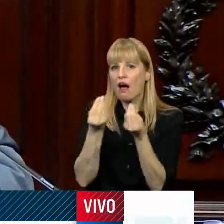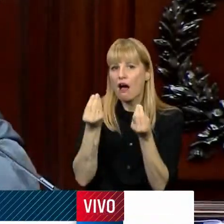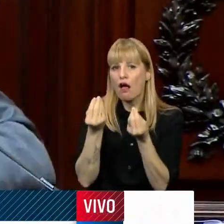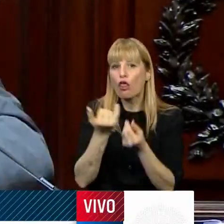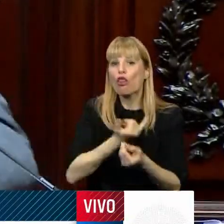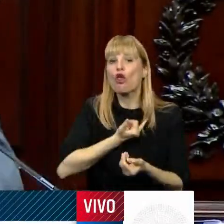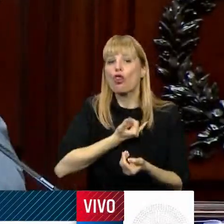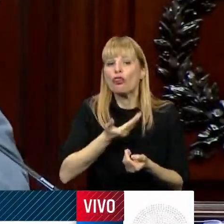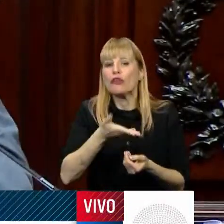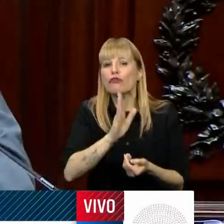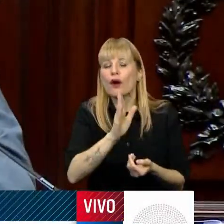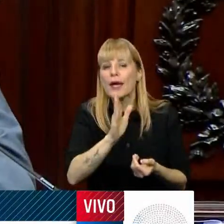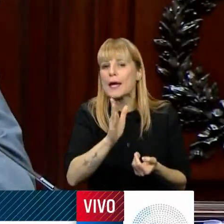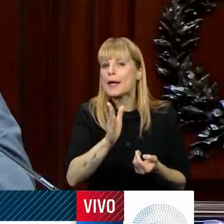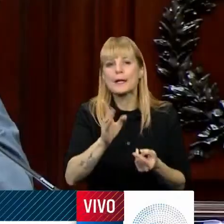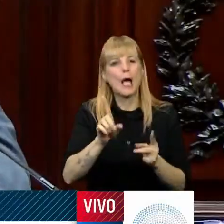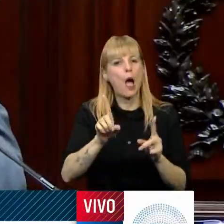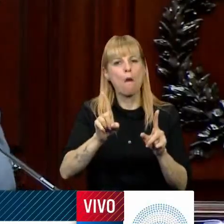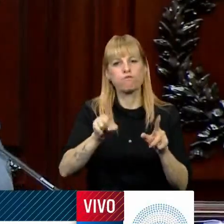dónde fue a parar?